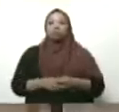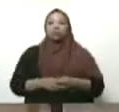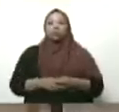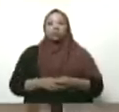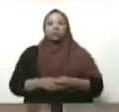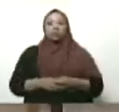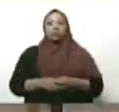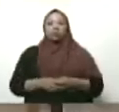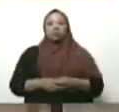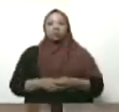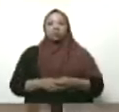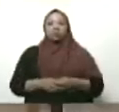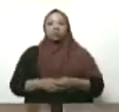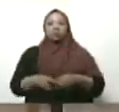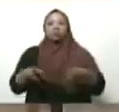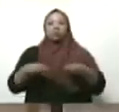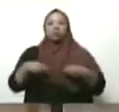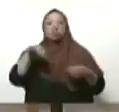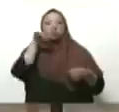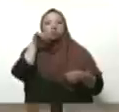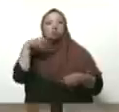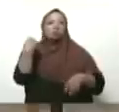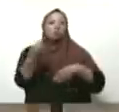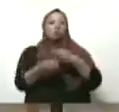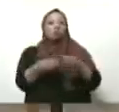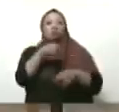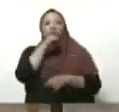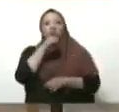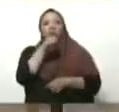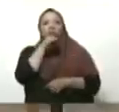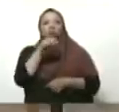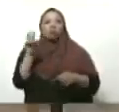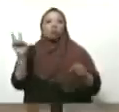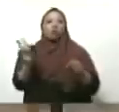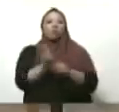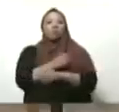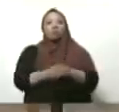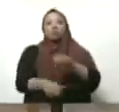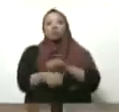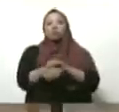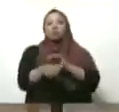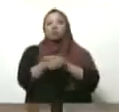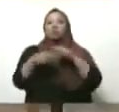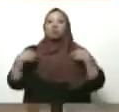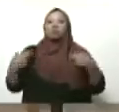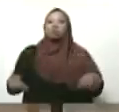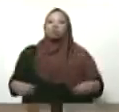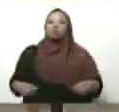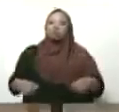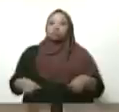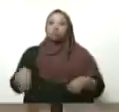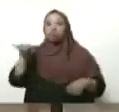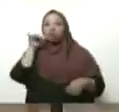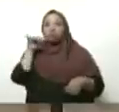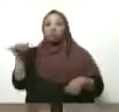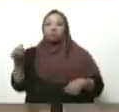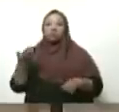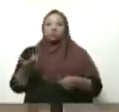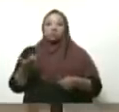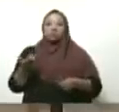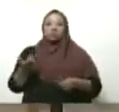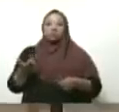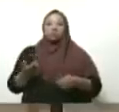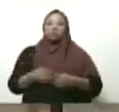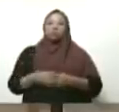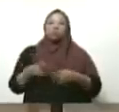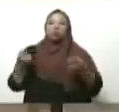los asuntos más denunciados fueron casos de violencia física amenazas delitos